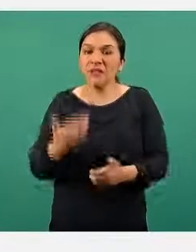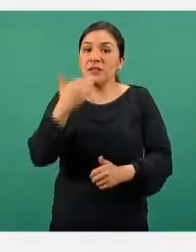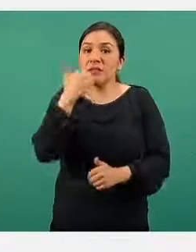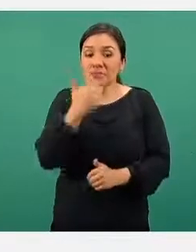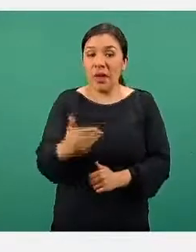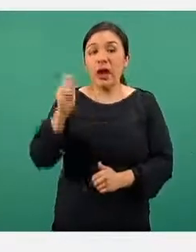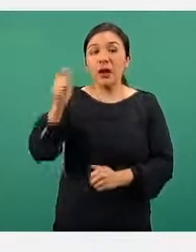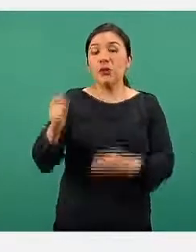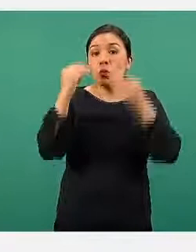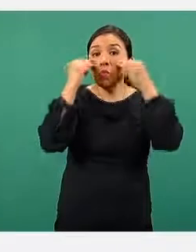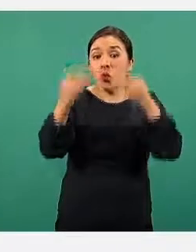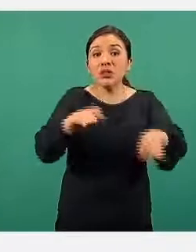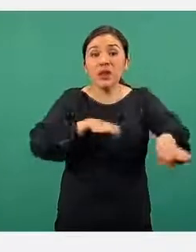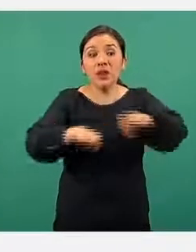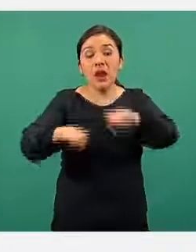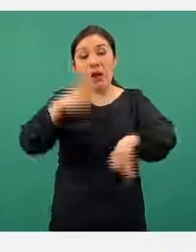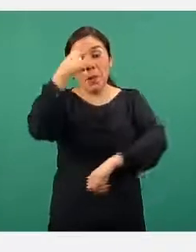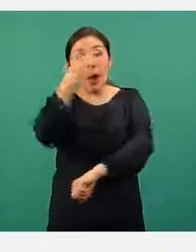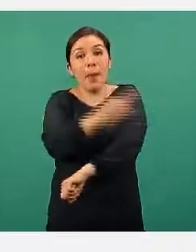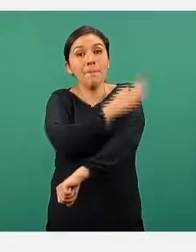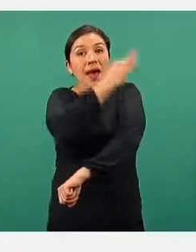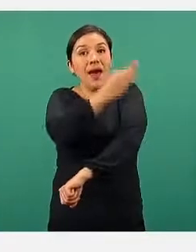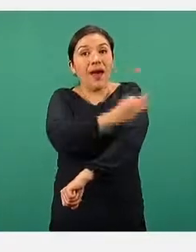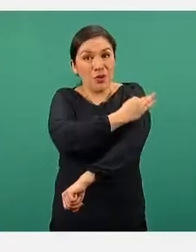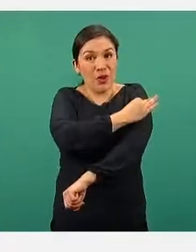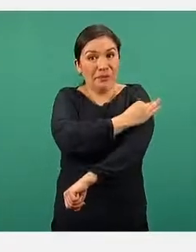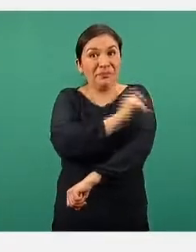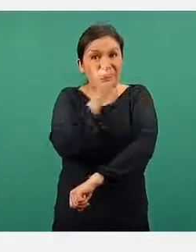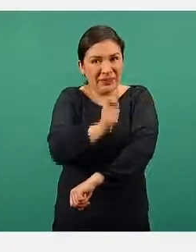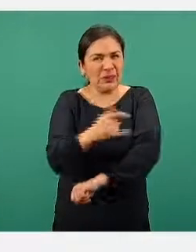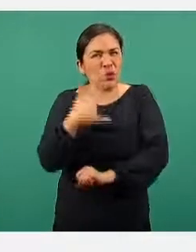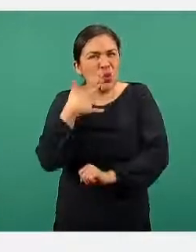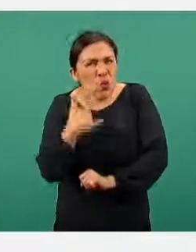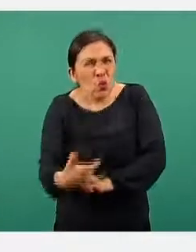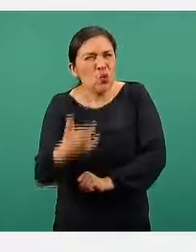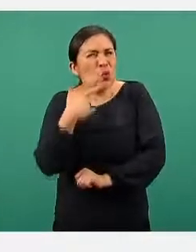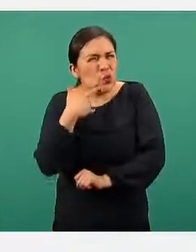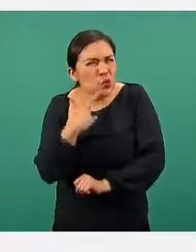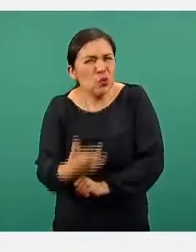muestra lo que es el trabajo de vacunación. Después de esta lucha frontal